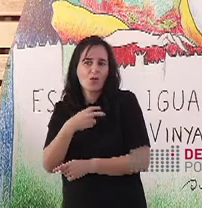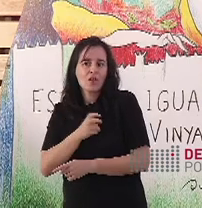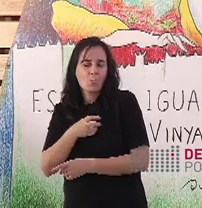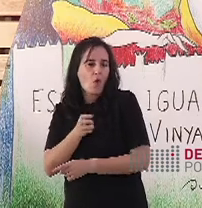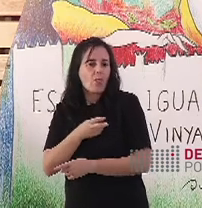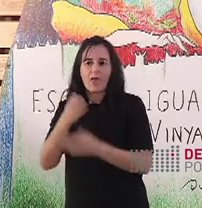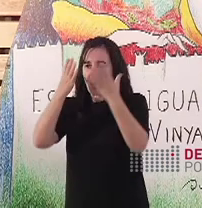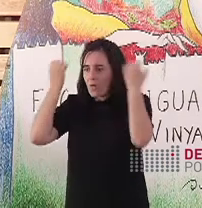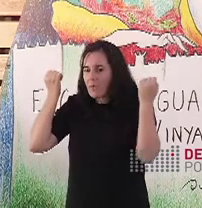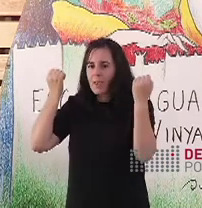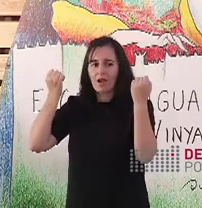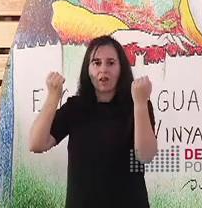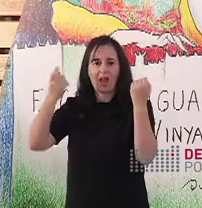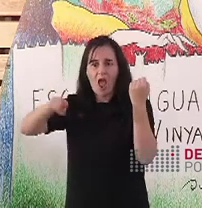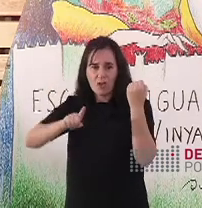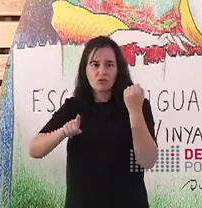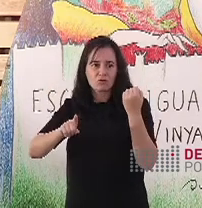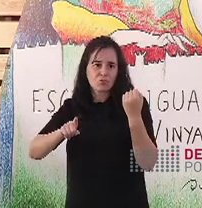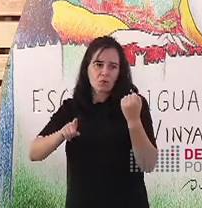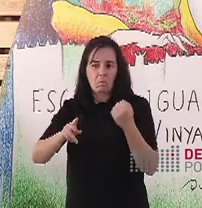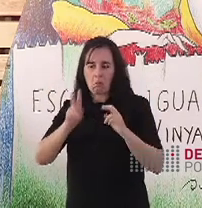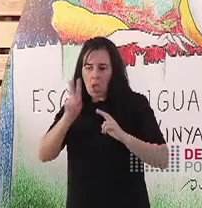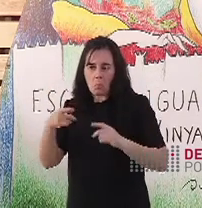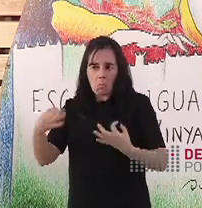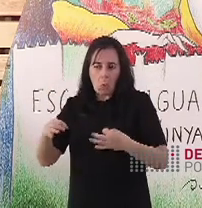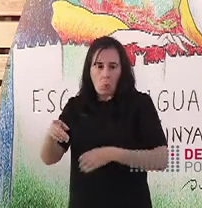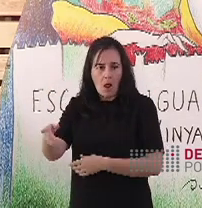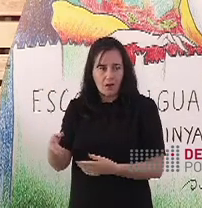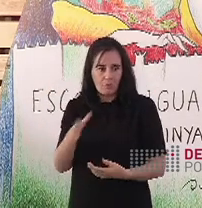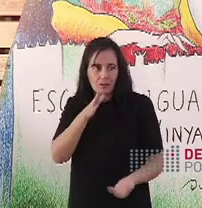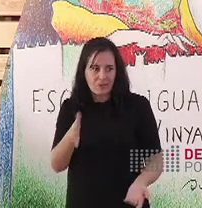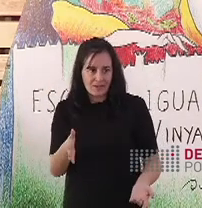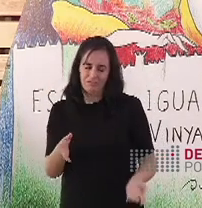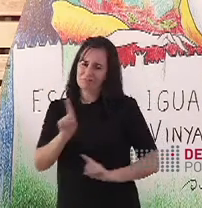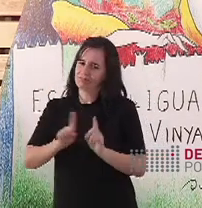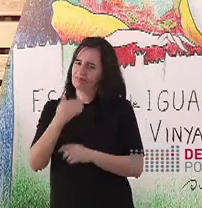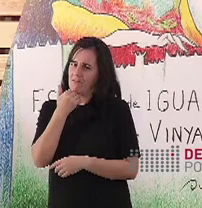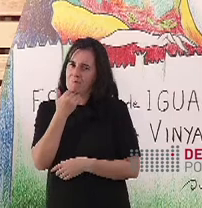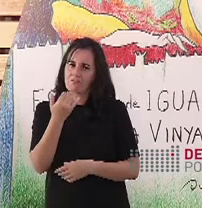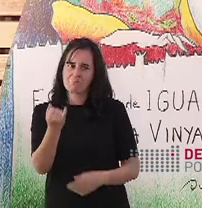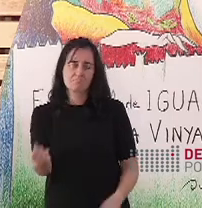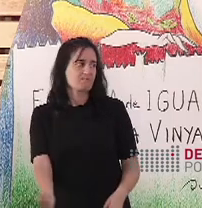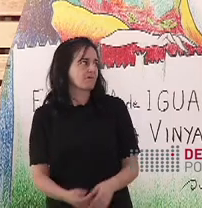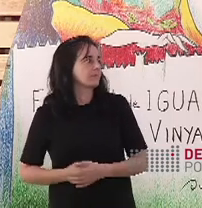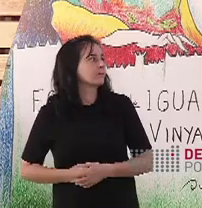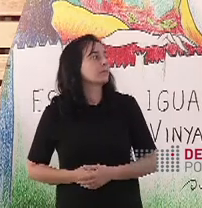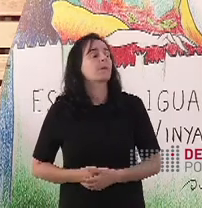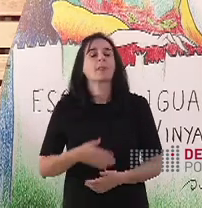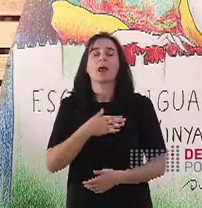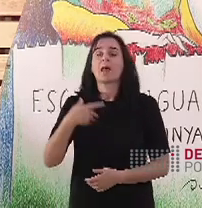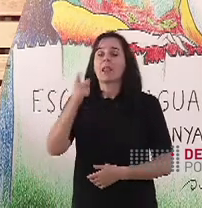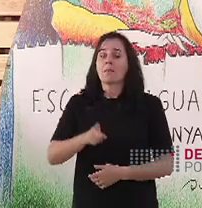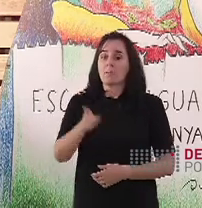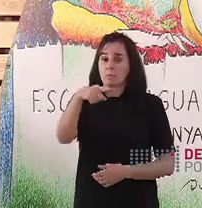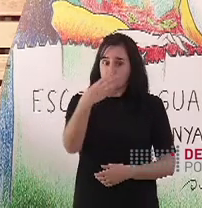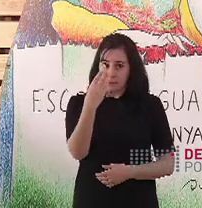do Estado, que son os encargados de responder, vale, a este tema. Bueno, quería que tamén se entendera, sobre